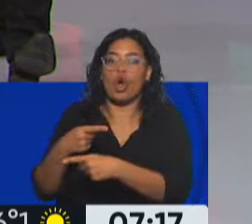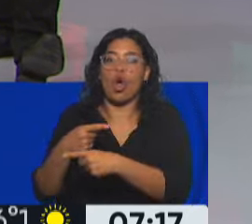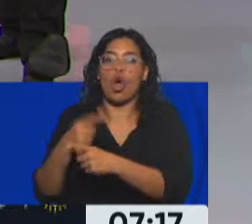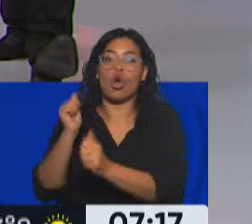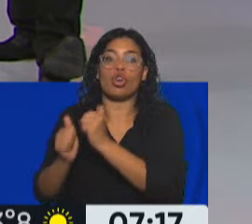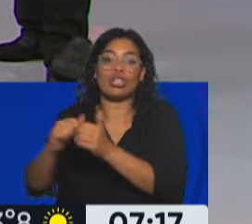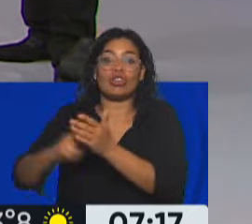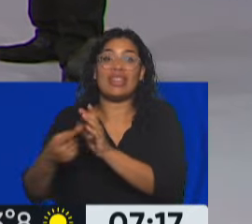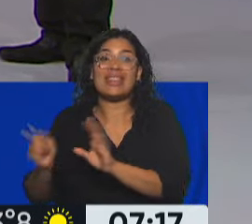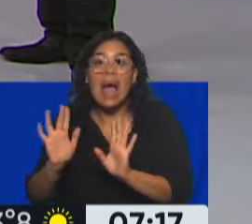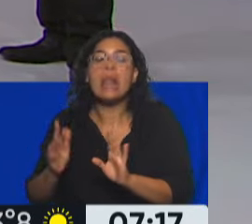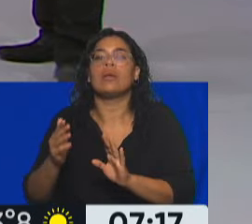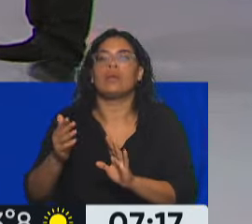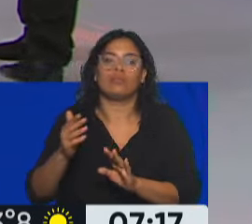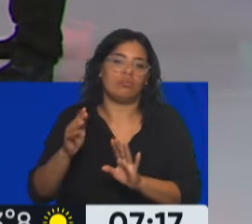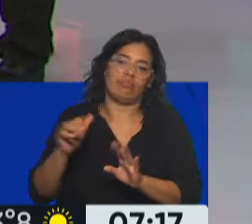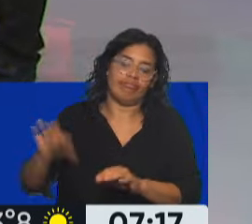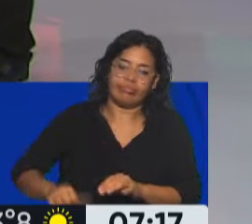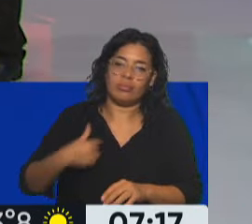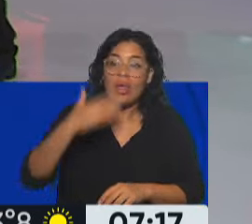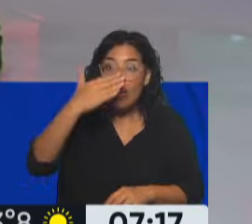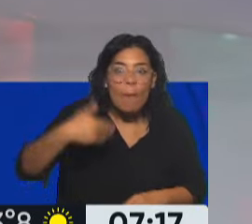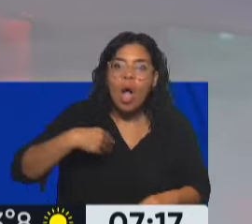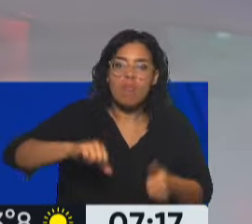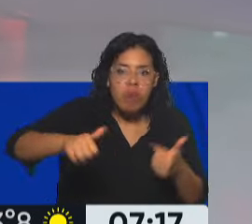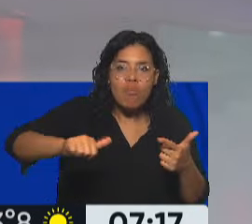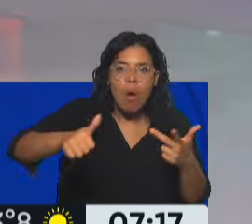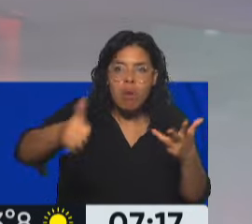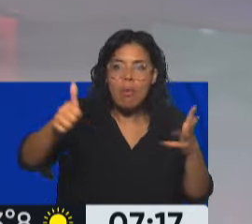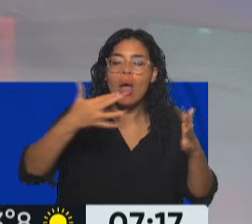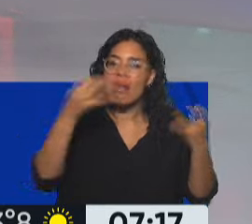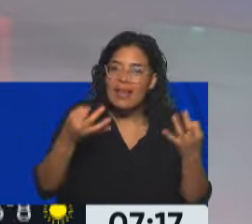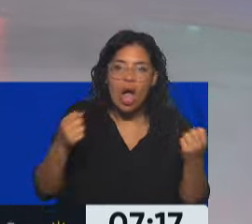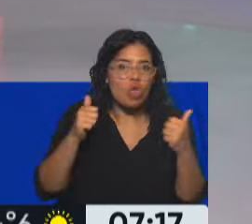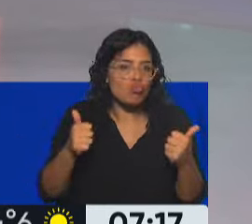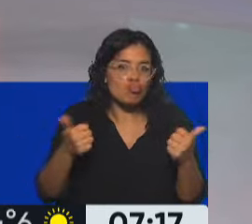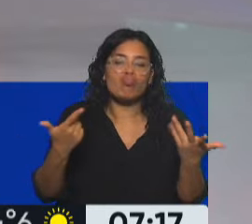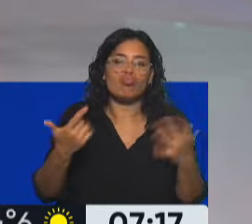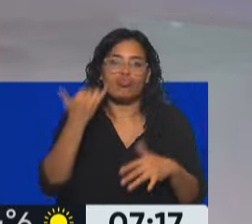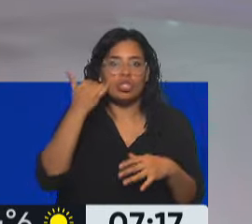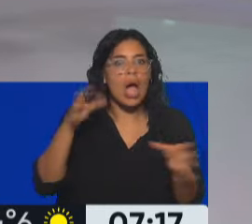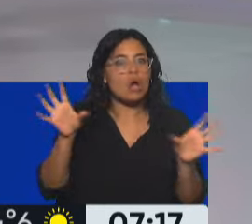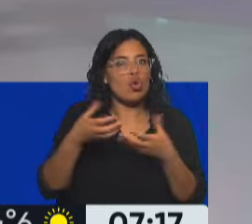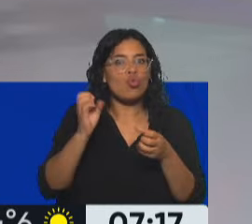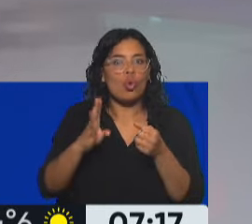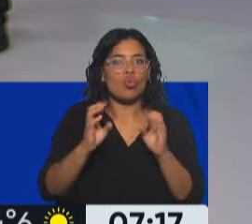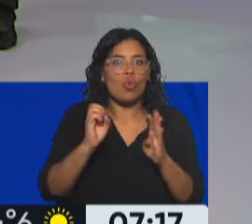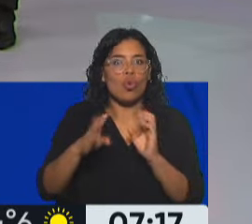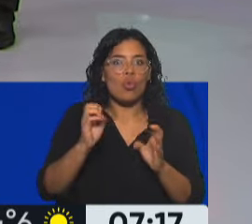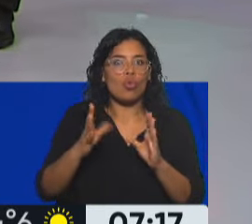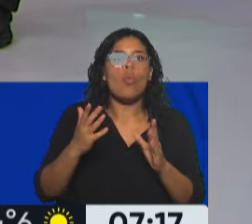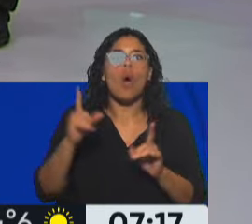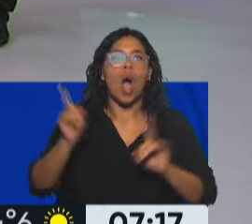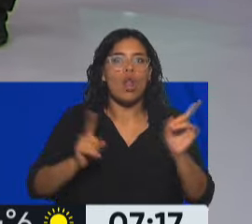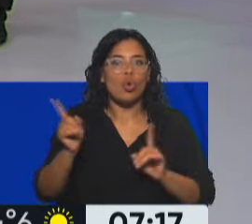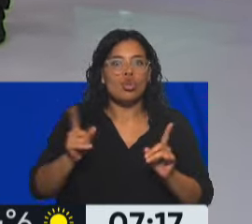Deportivo Riestra, acomodado y digamos con... Con poco y nada, ¿no? Claro, con nombres que vienen del ascenso, es una realidad. Bueno. No con orgullo lo tiene que decir, no, porque por